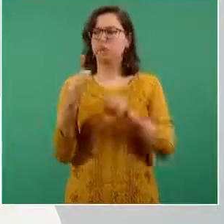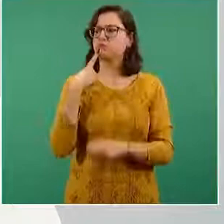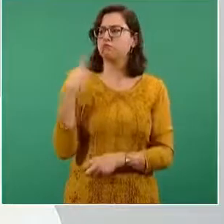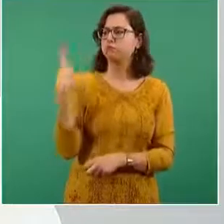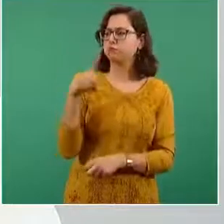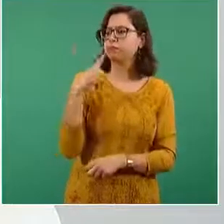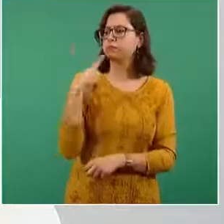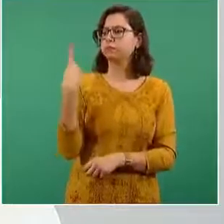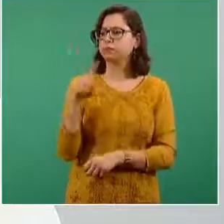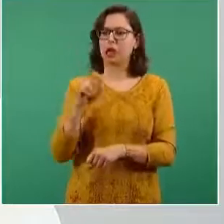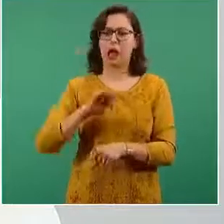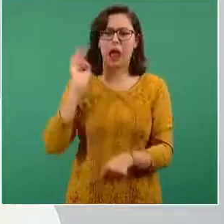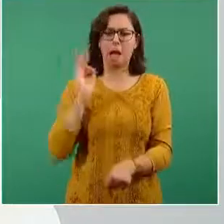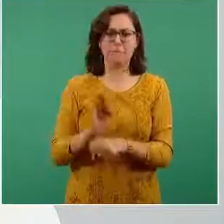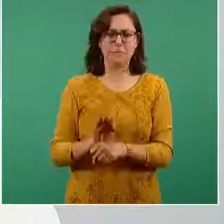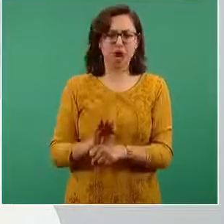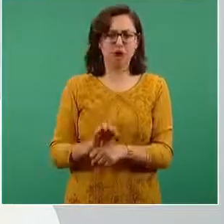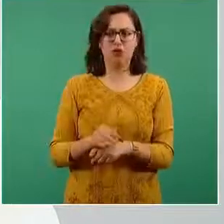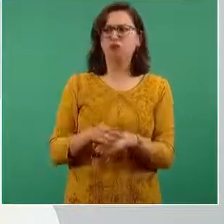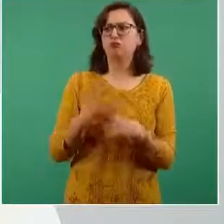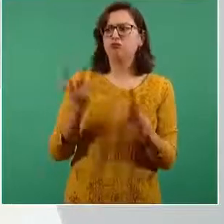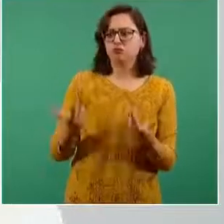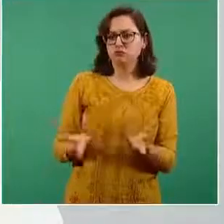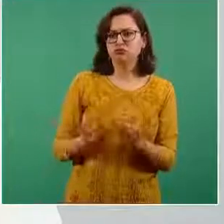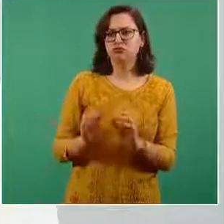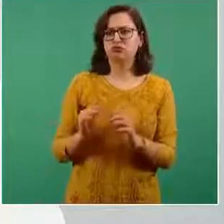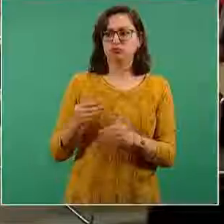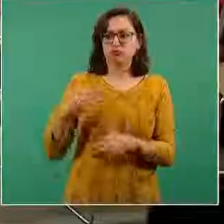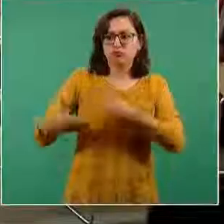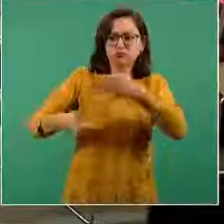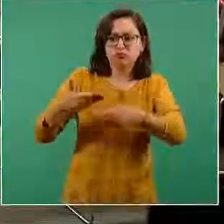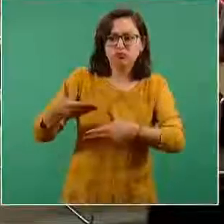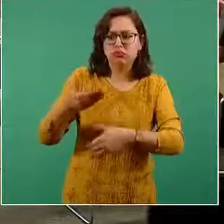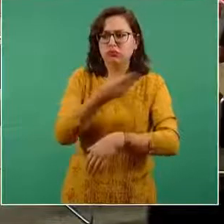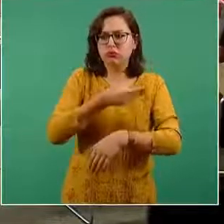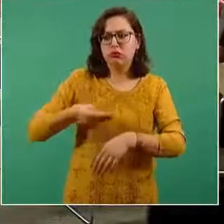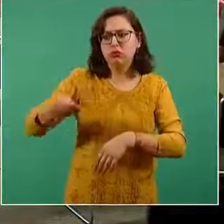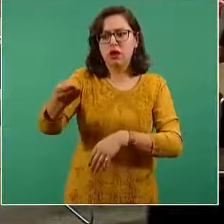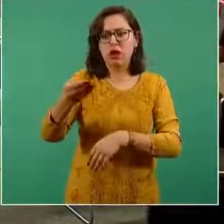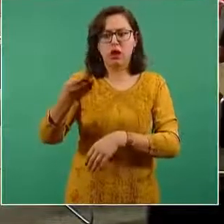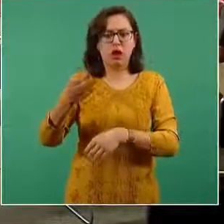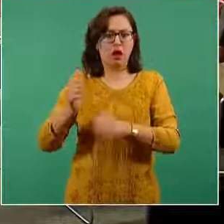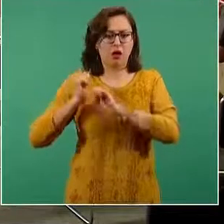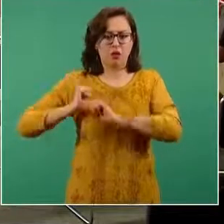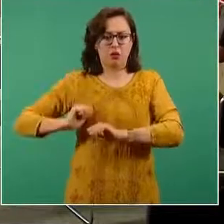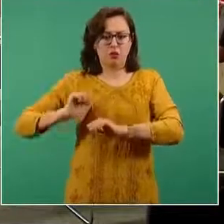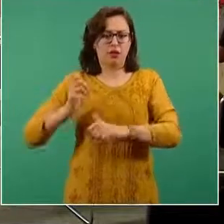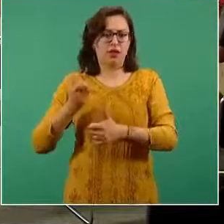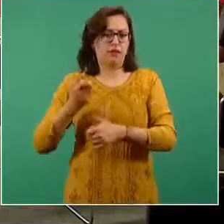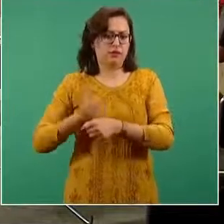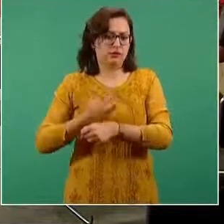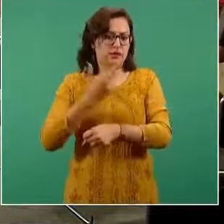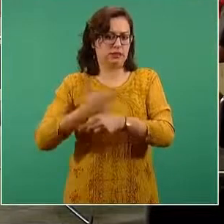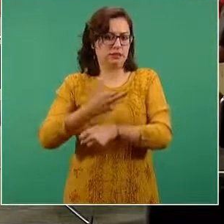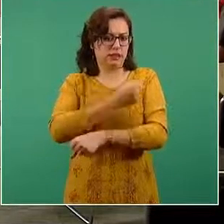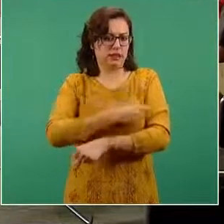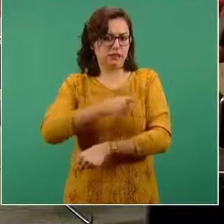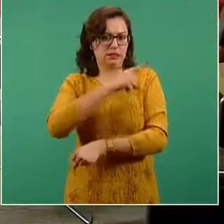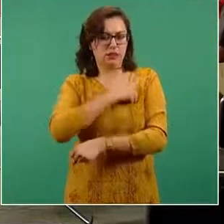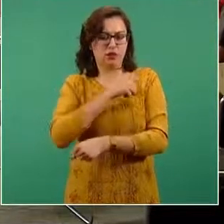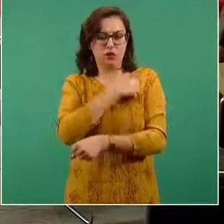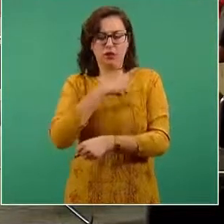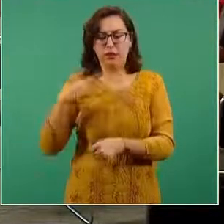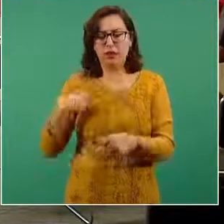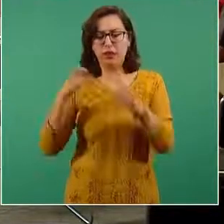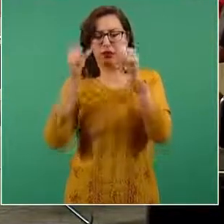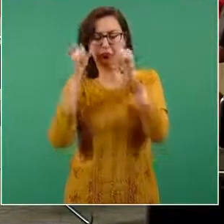que pueden llegar a efectos del marco de competencia o atención de la Secretaría de Salud, y obviamente